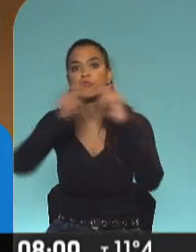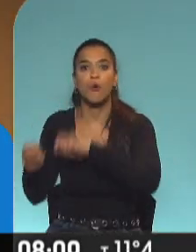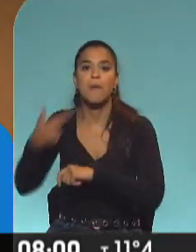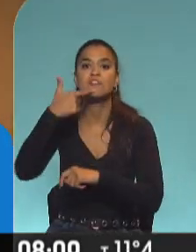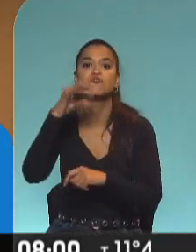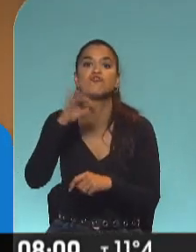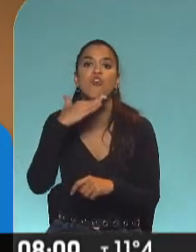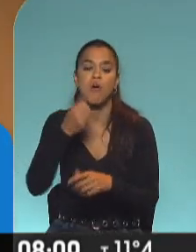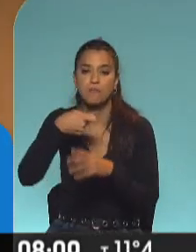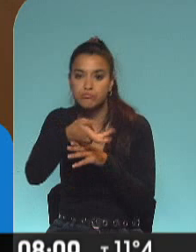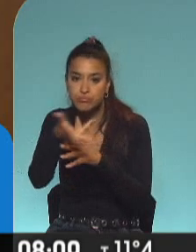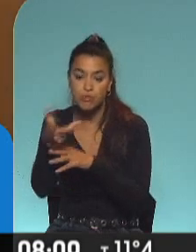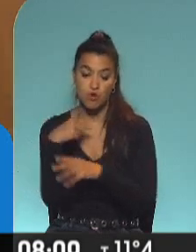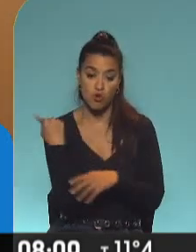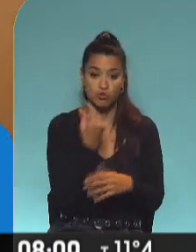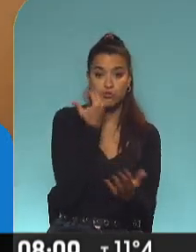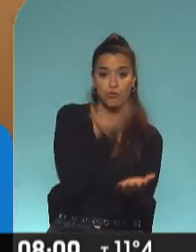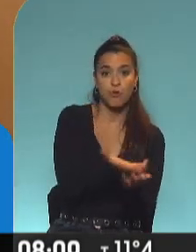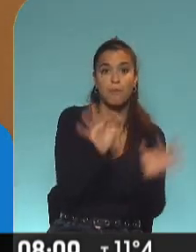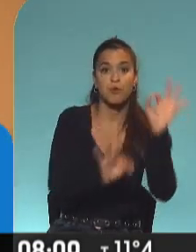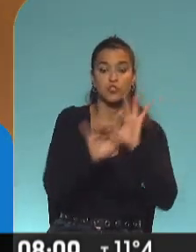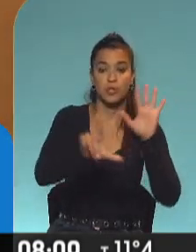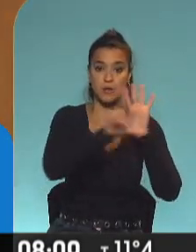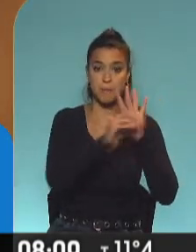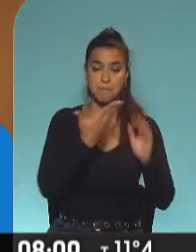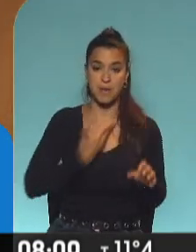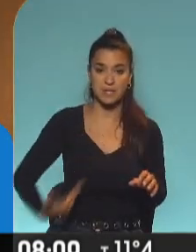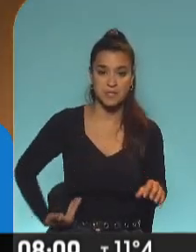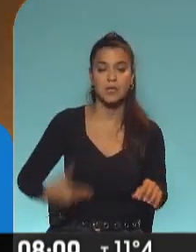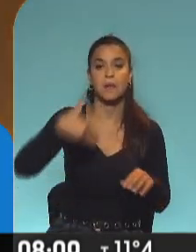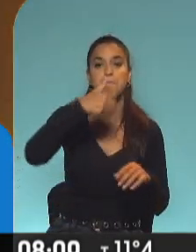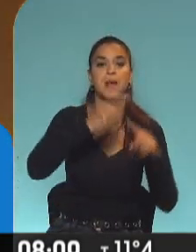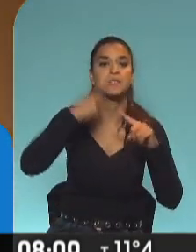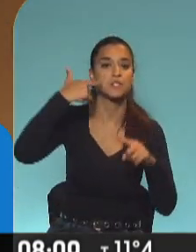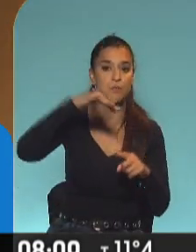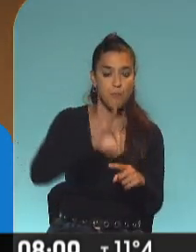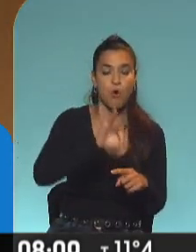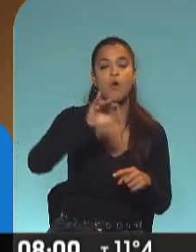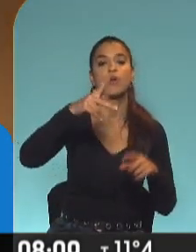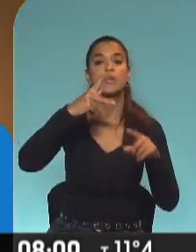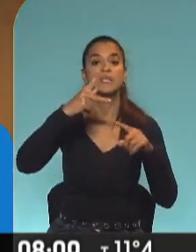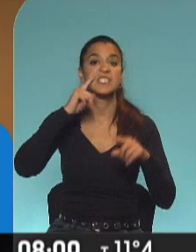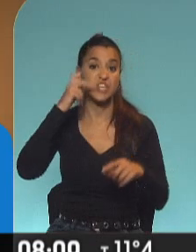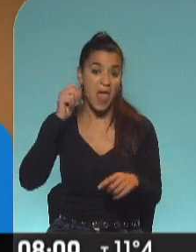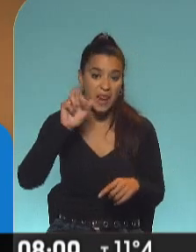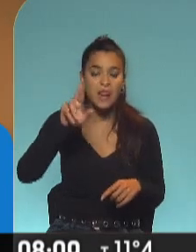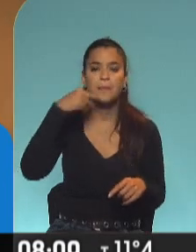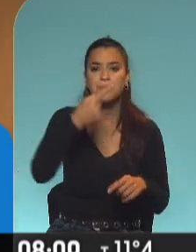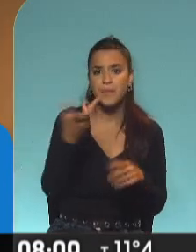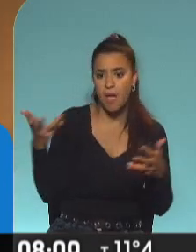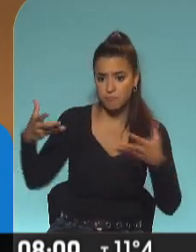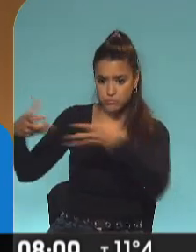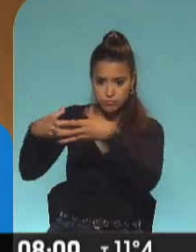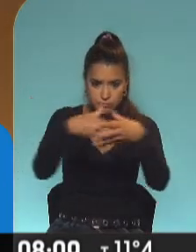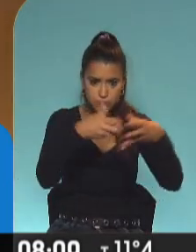hemos presentado un proyecto de ley con nuestro presidente de bloque, Máximo Kirchner, y con el acompañamiento de la mayoría de los bloques de la